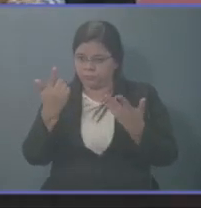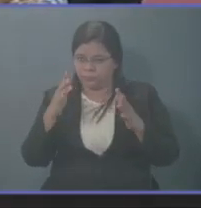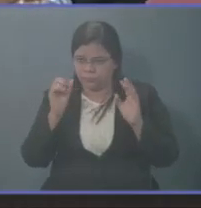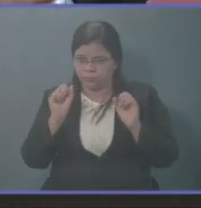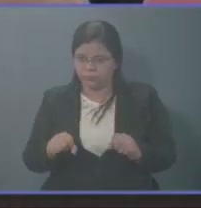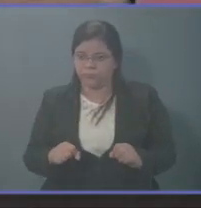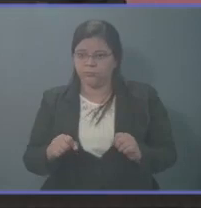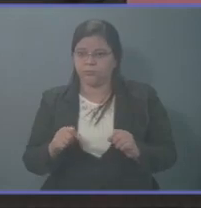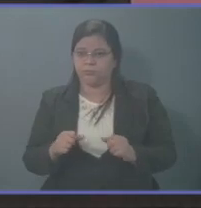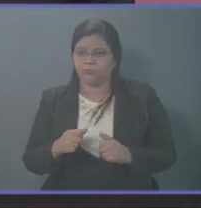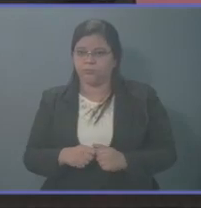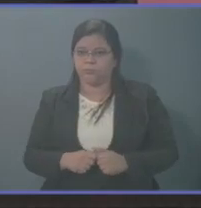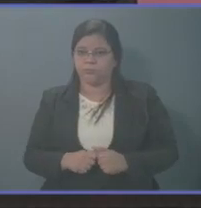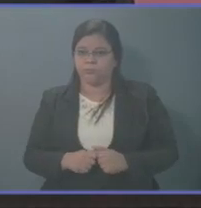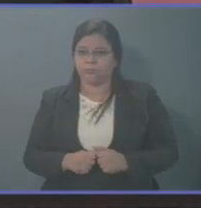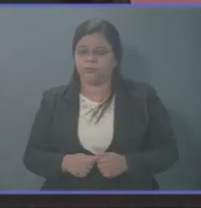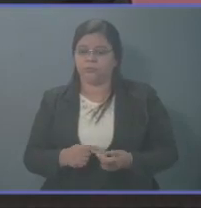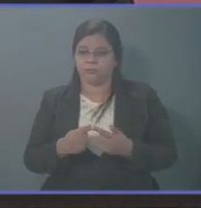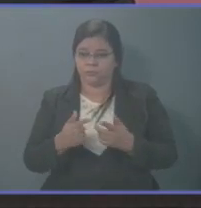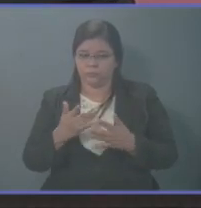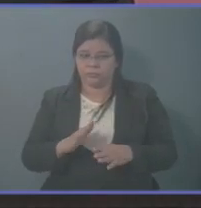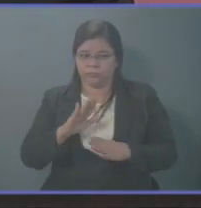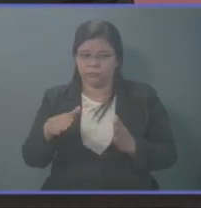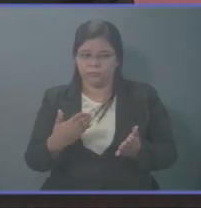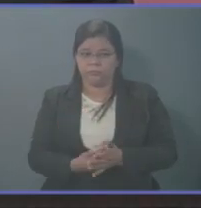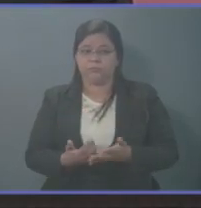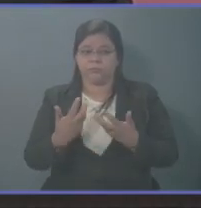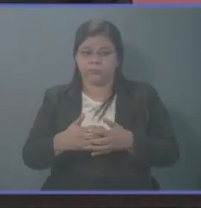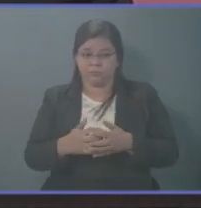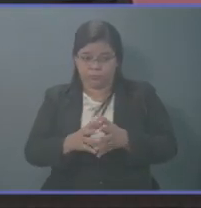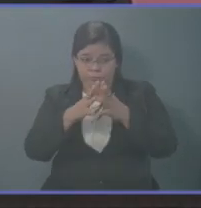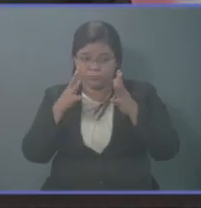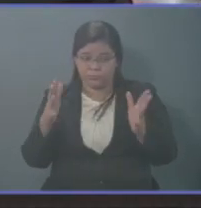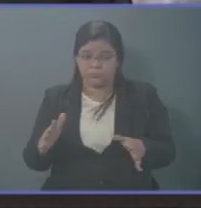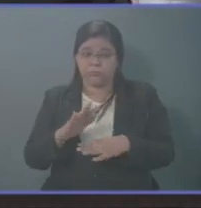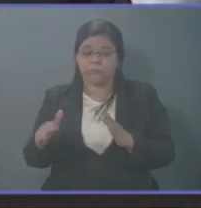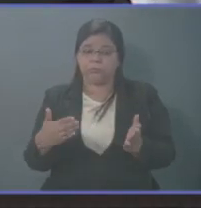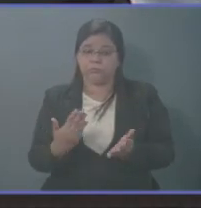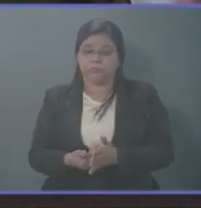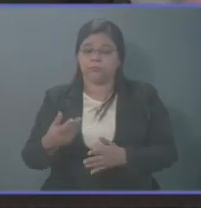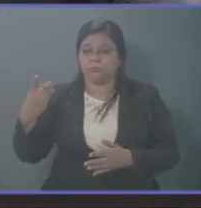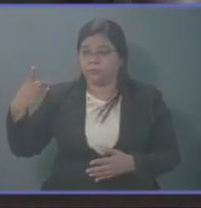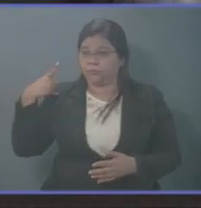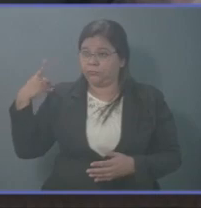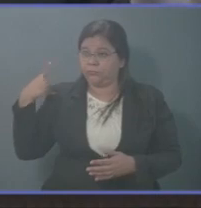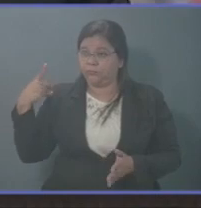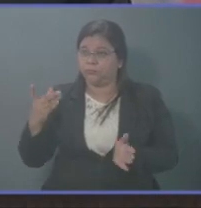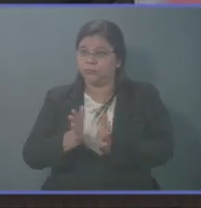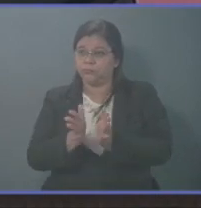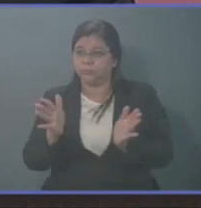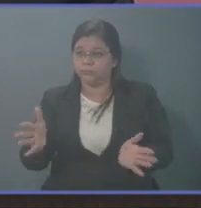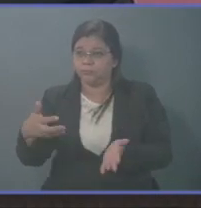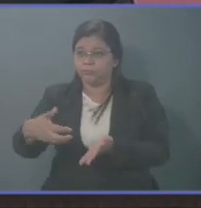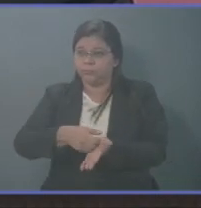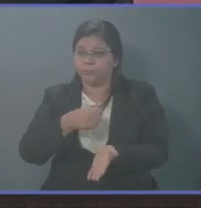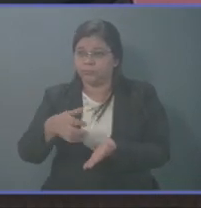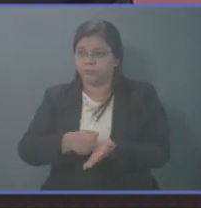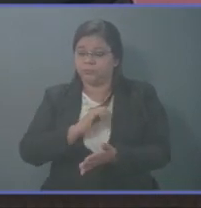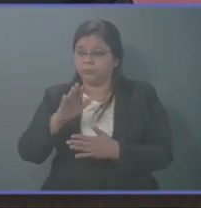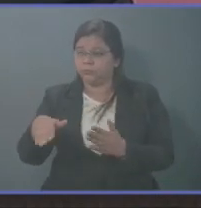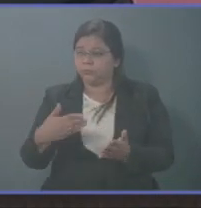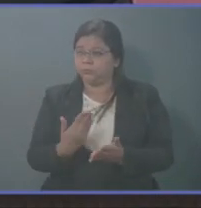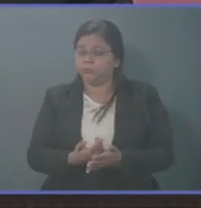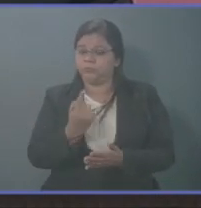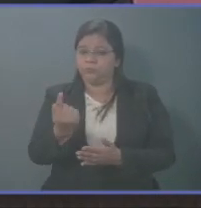como otros medianos o grandes contribuyentes por parte de la Dirección General de Impuestos Internos así como las